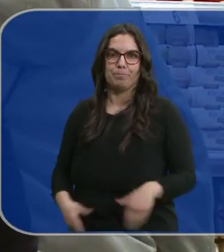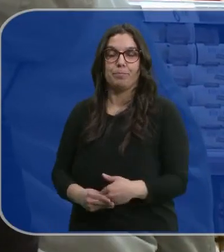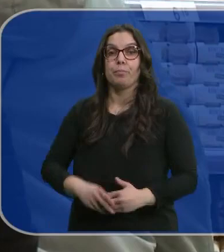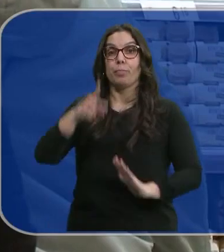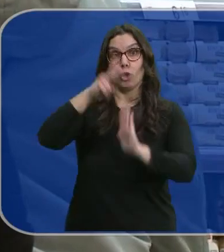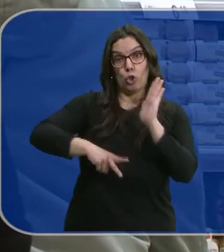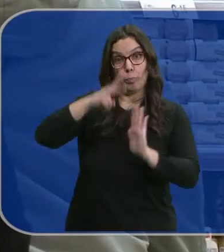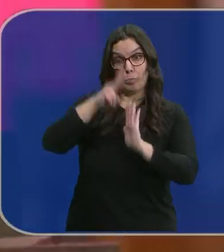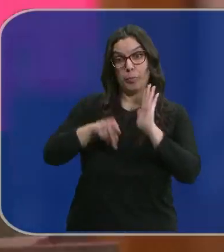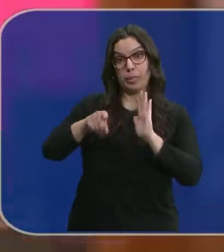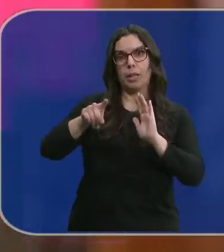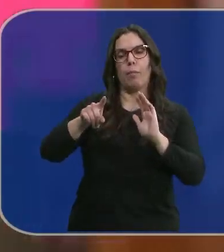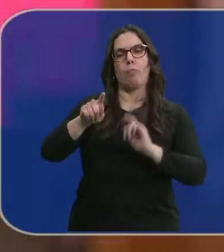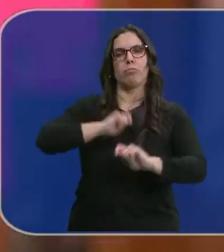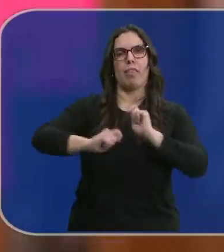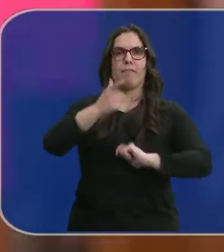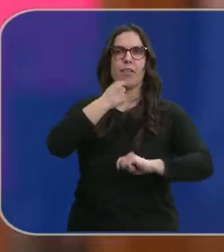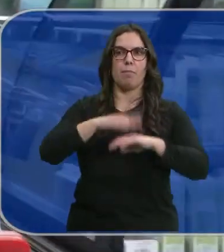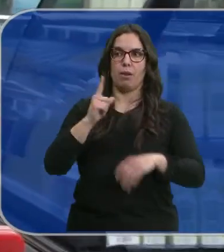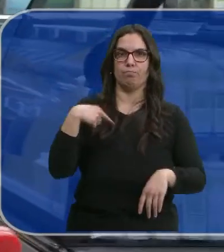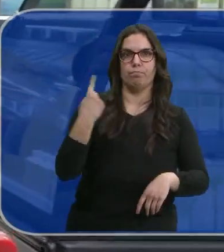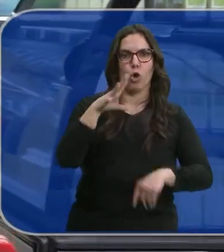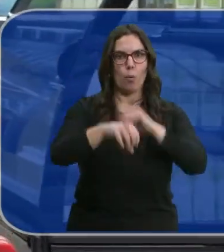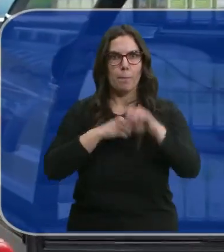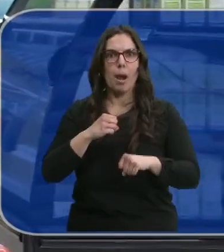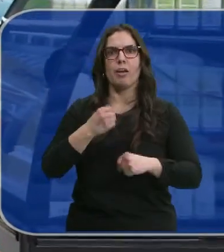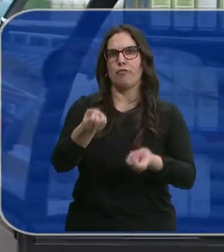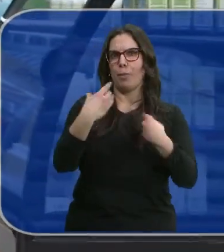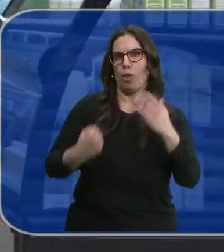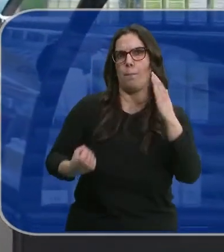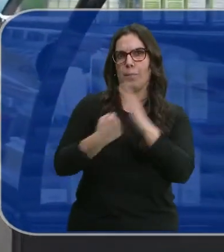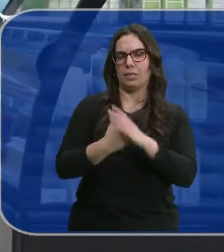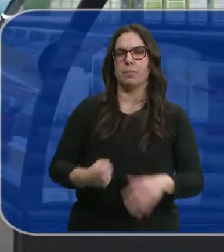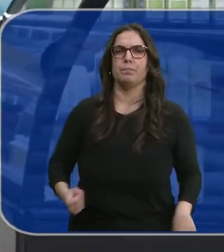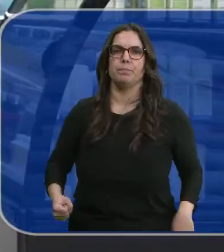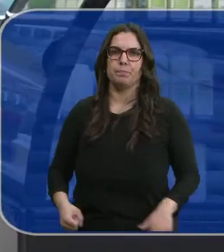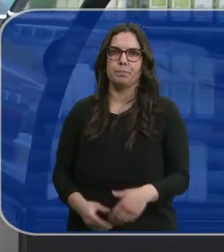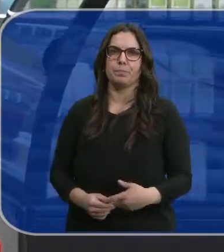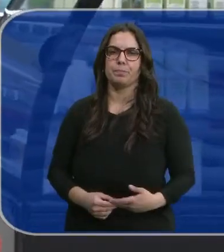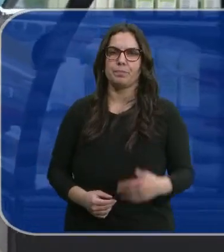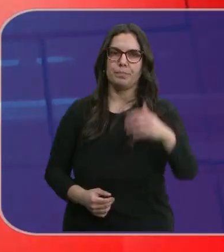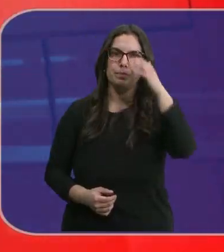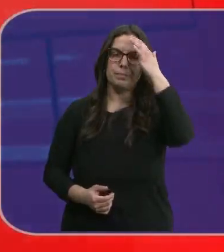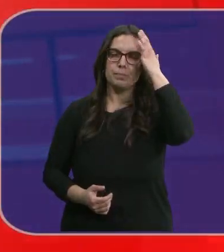Unas normativas que permitirán a los consumidores tener la máxima información posible sobre lo que compran.